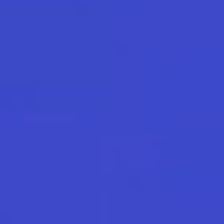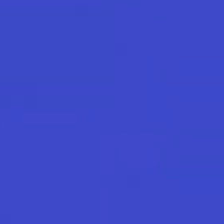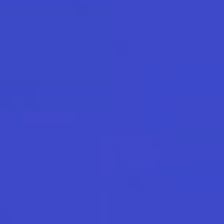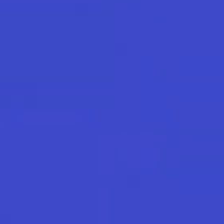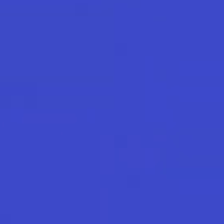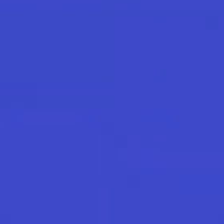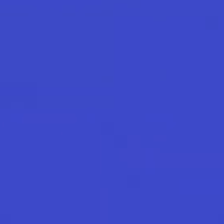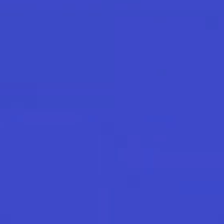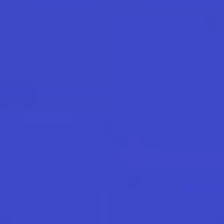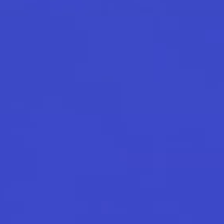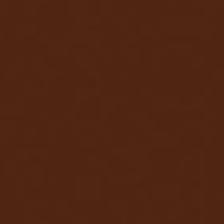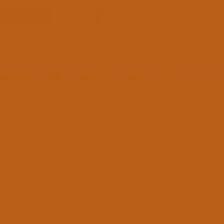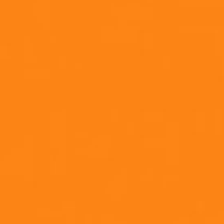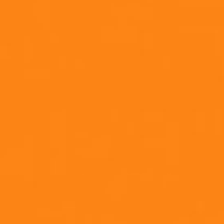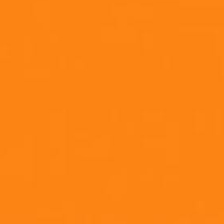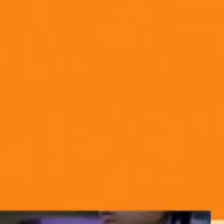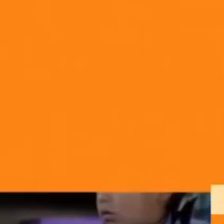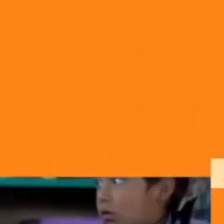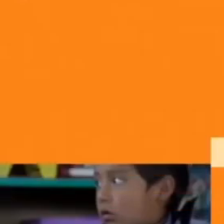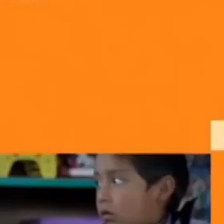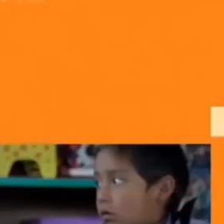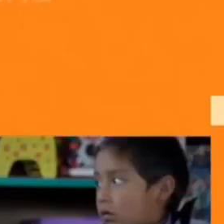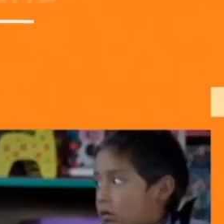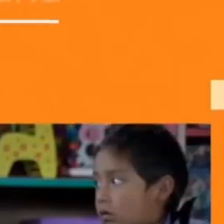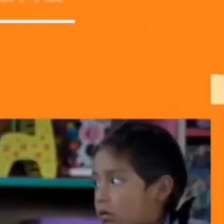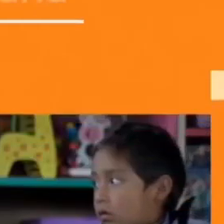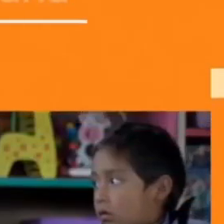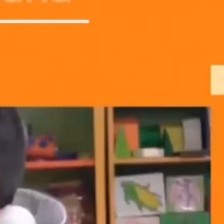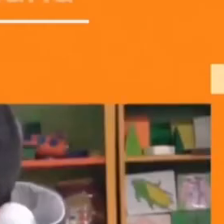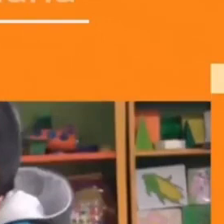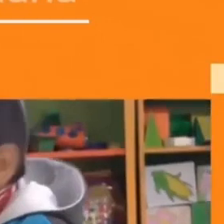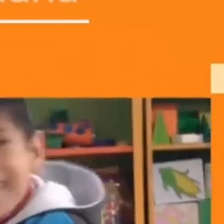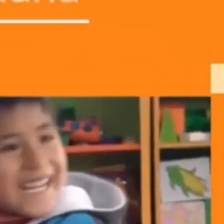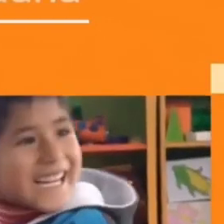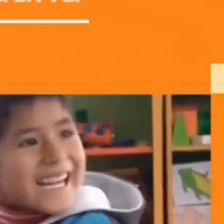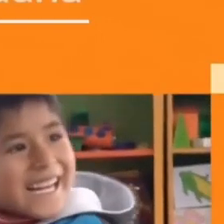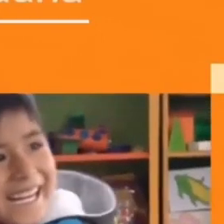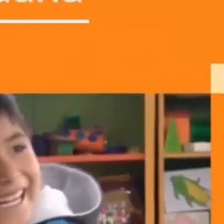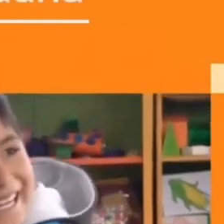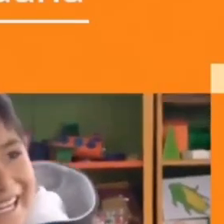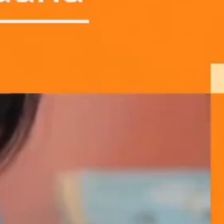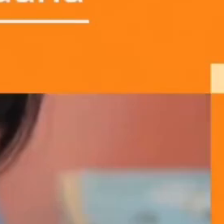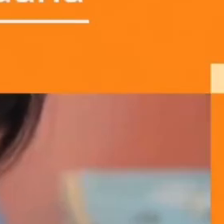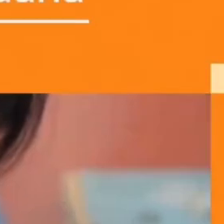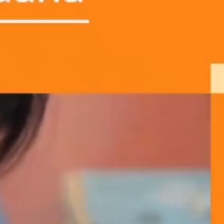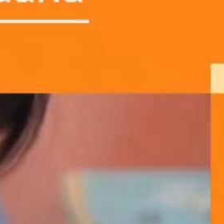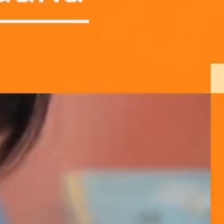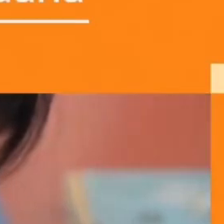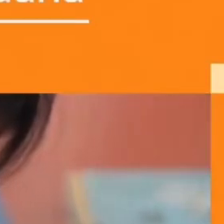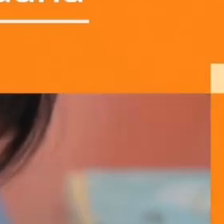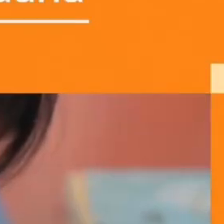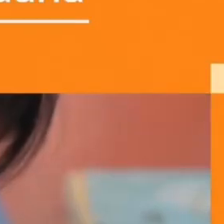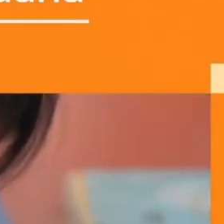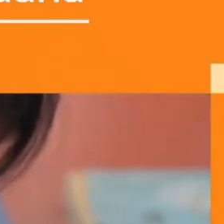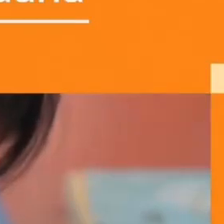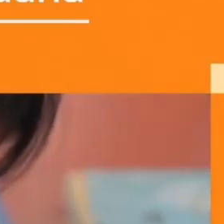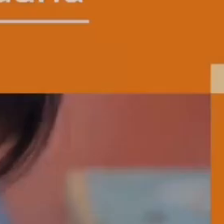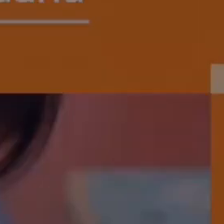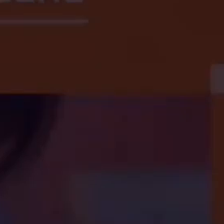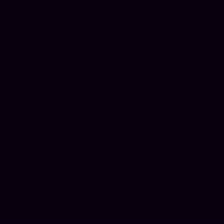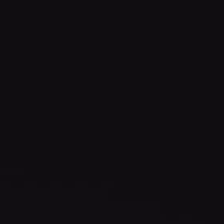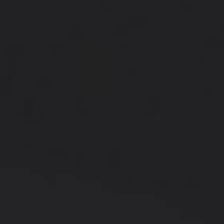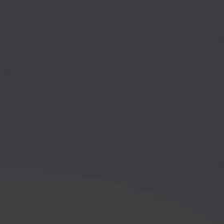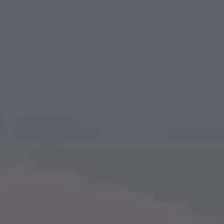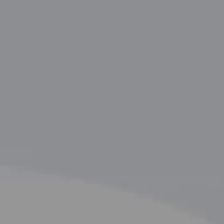salud. Estamos viendo Aprendo en Casa, secundaria.